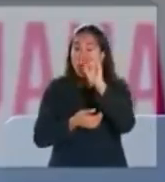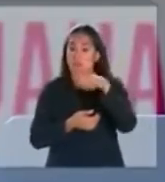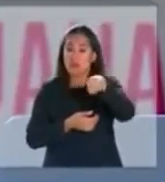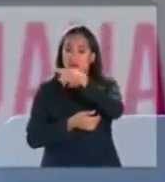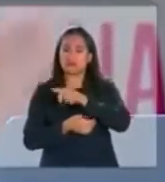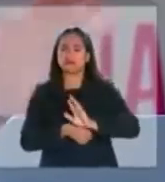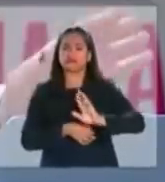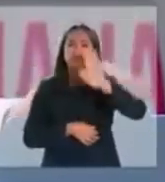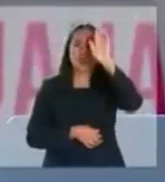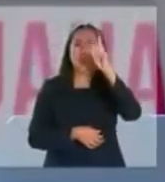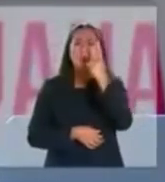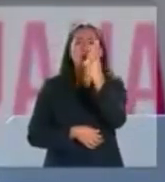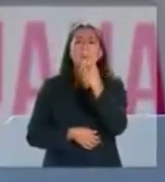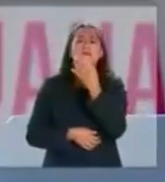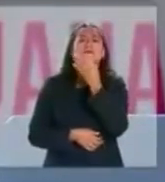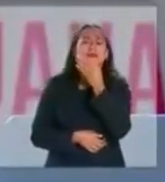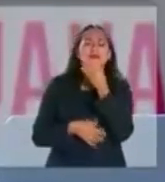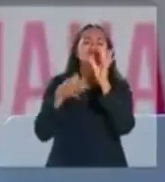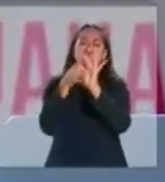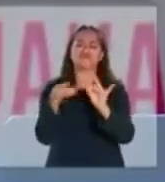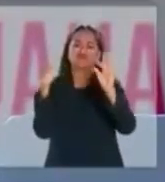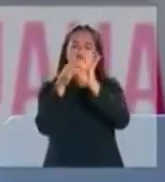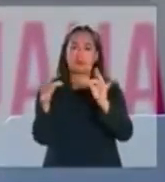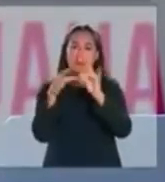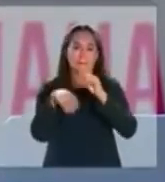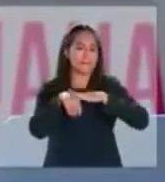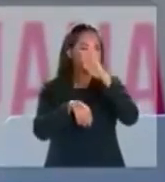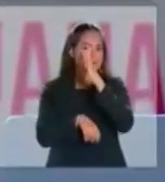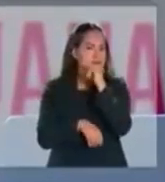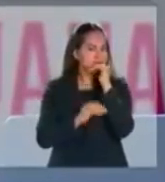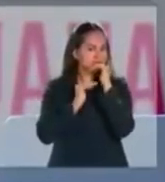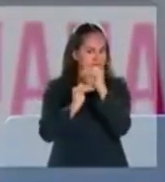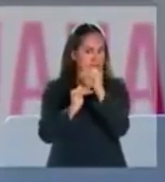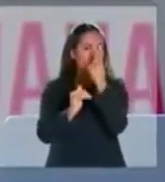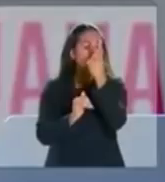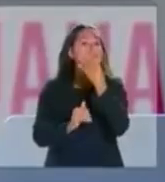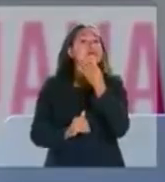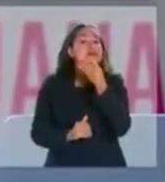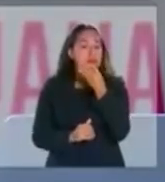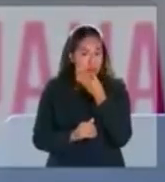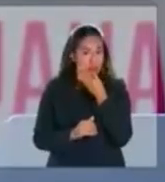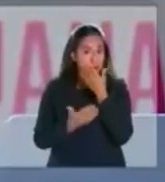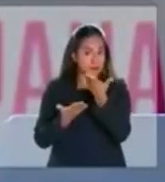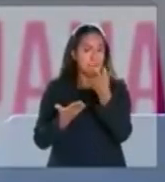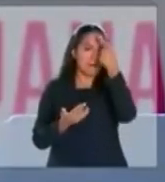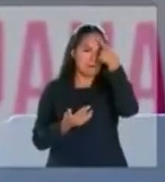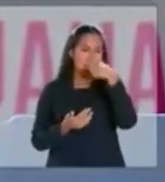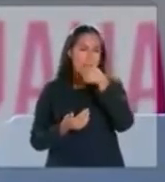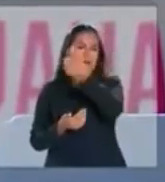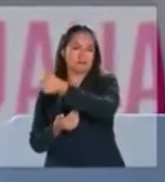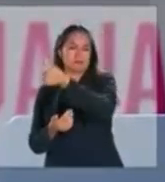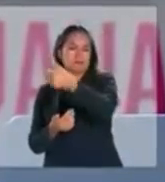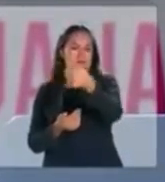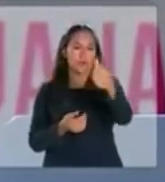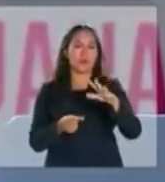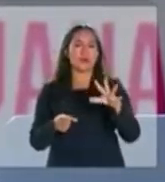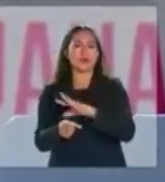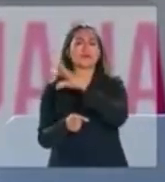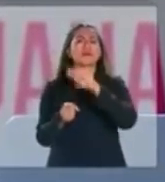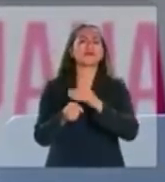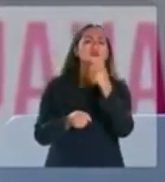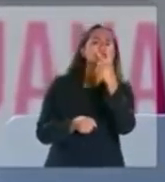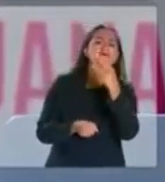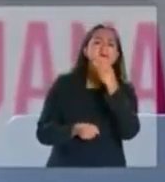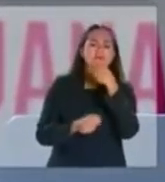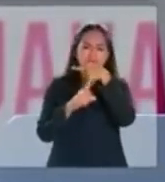minuto más de un minuto no se puede y tienen dos 30 minutos cada uno de ustedes diego